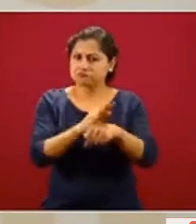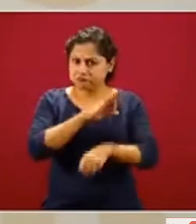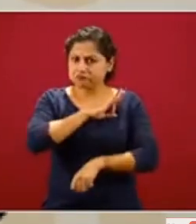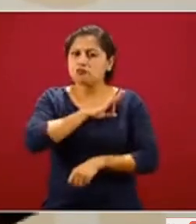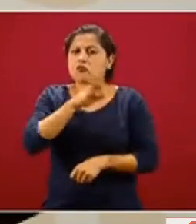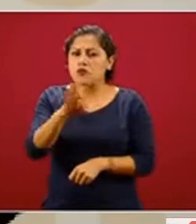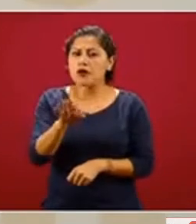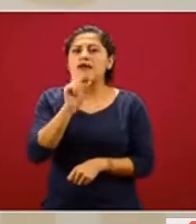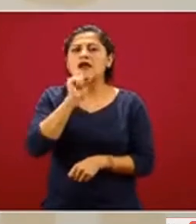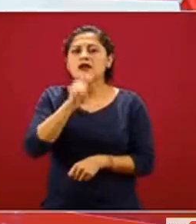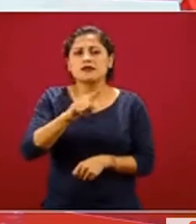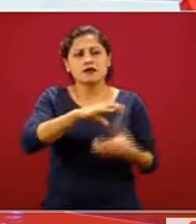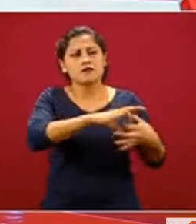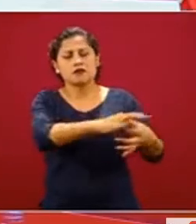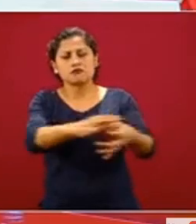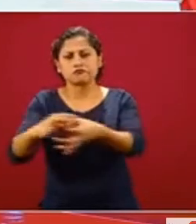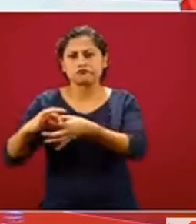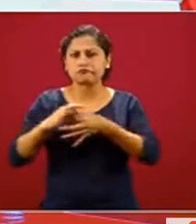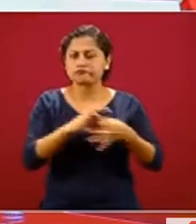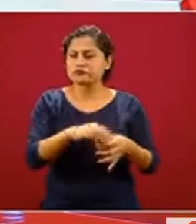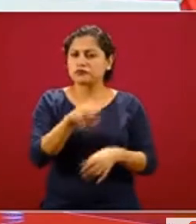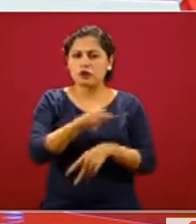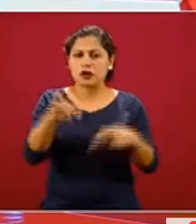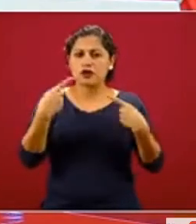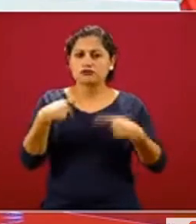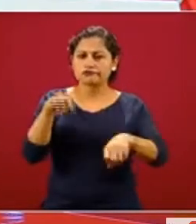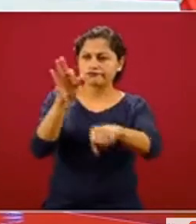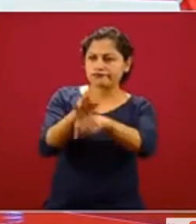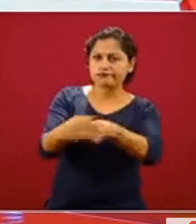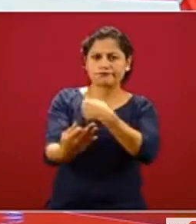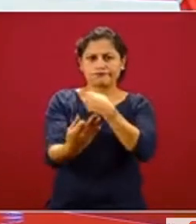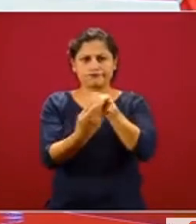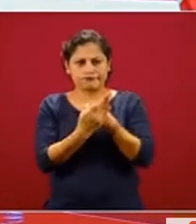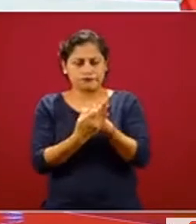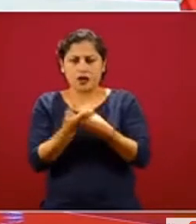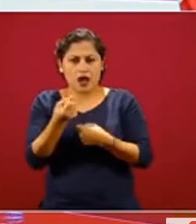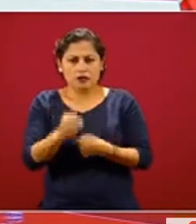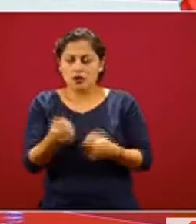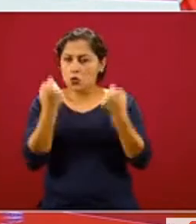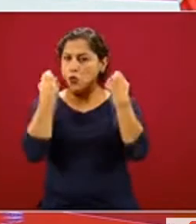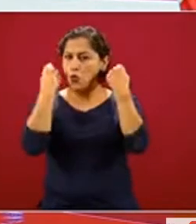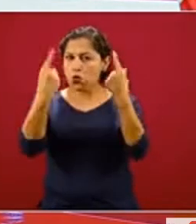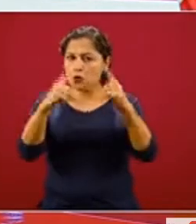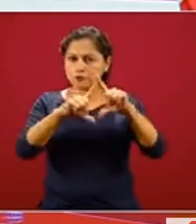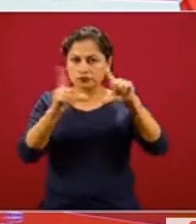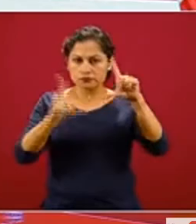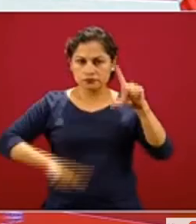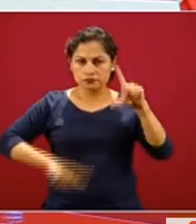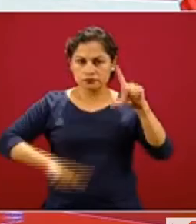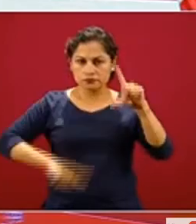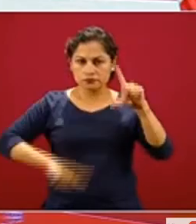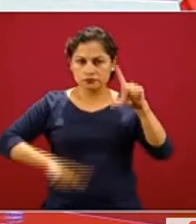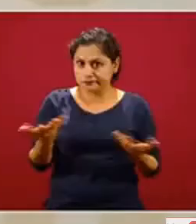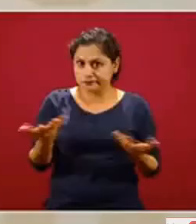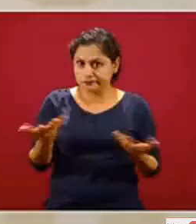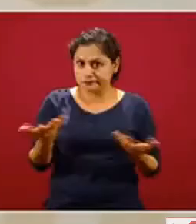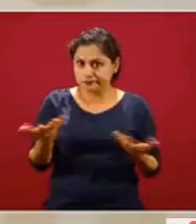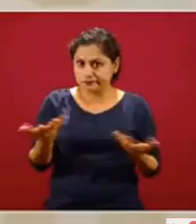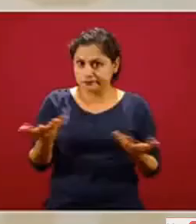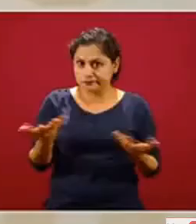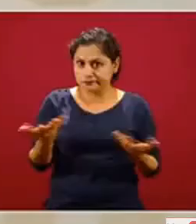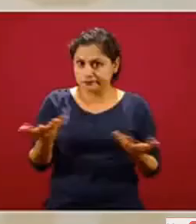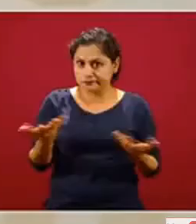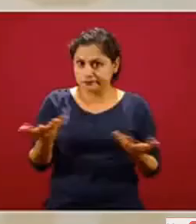la solidaridad con la colectividad, como de manera ejemplar lo ha hecho el pueblo de México. Y lo segundo, que también lo hemos